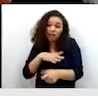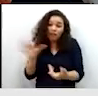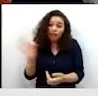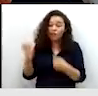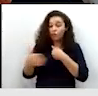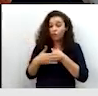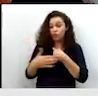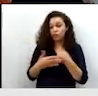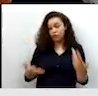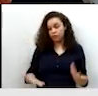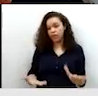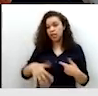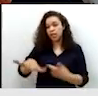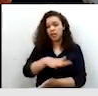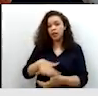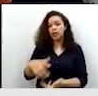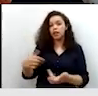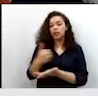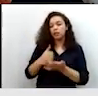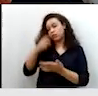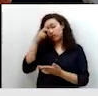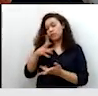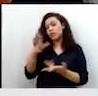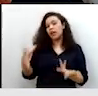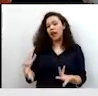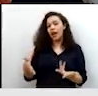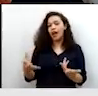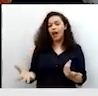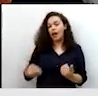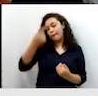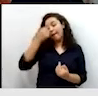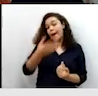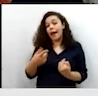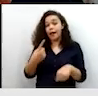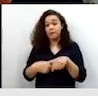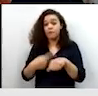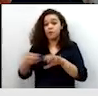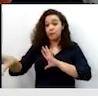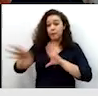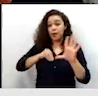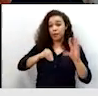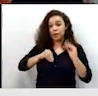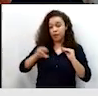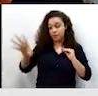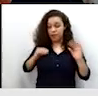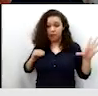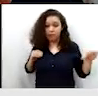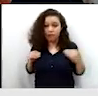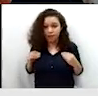la población de la Ciudad de México estaría expuesta a presentar enfermedad de dengue, chikungunya o